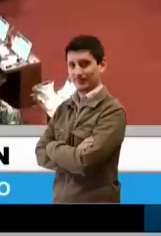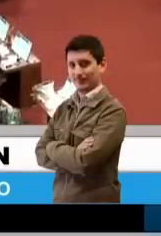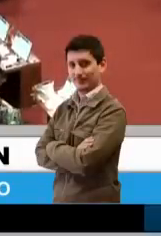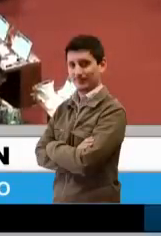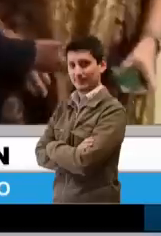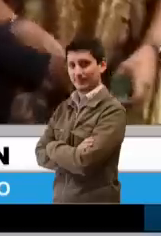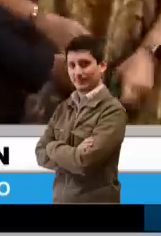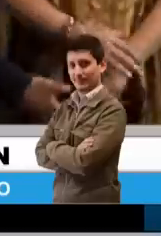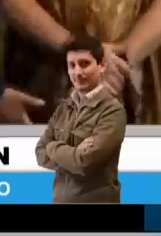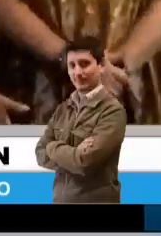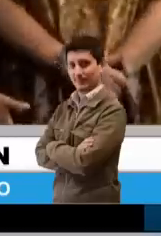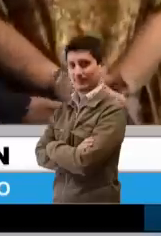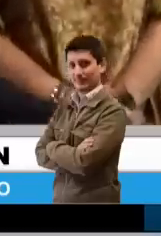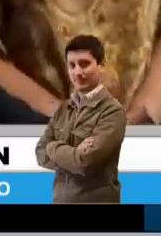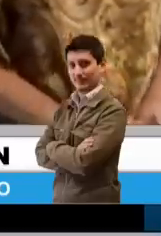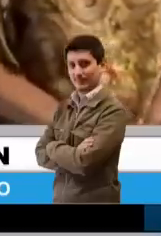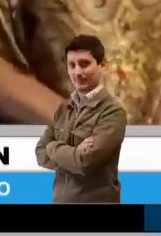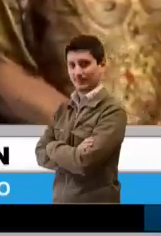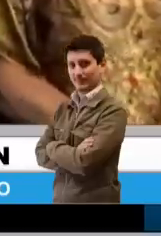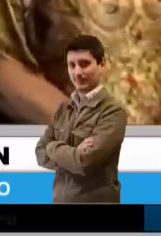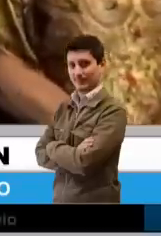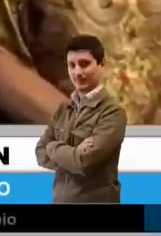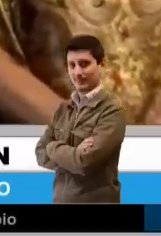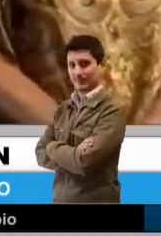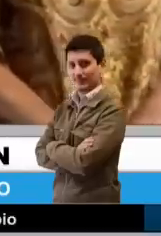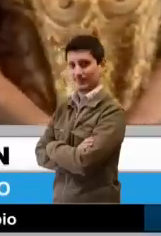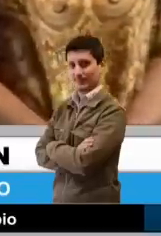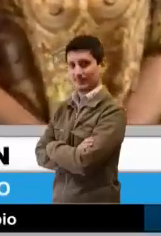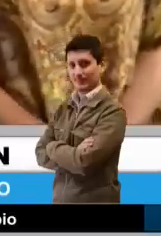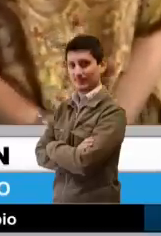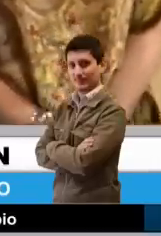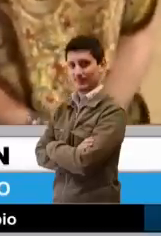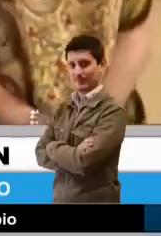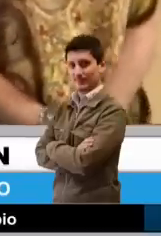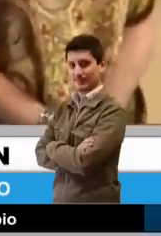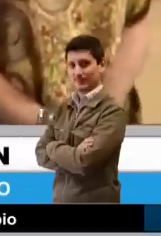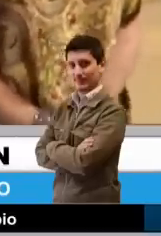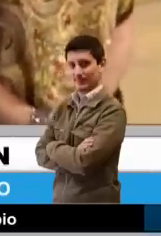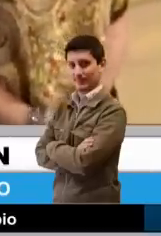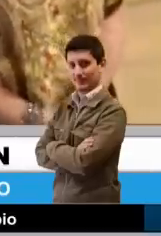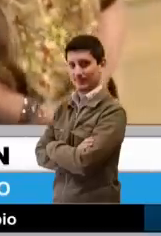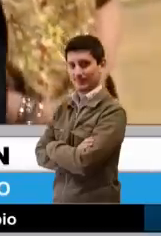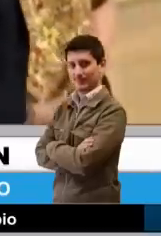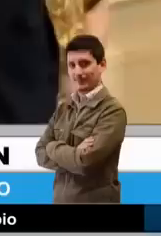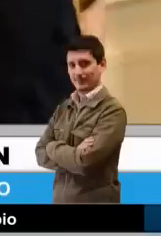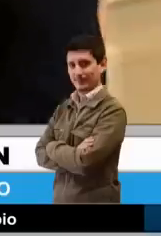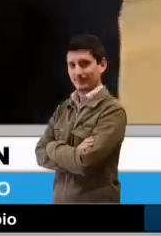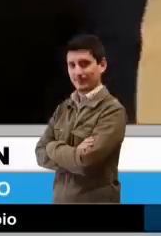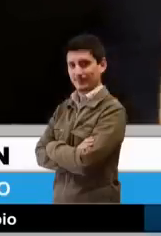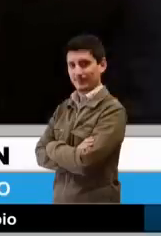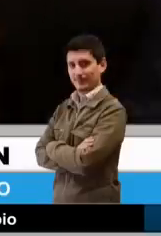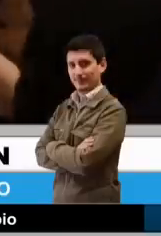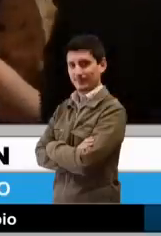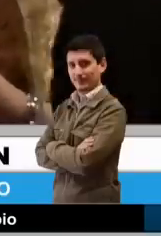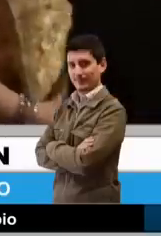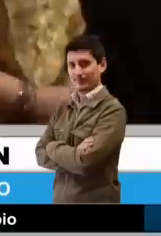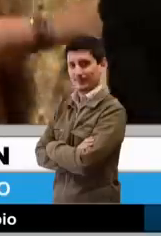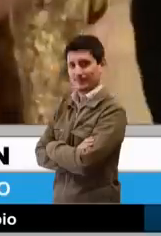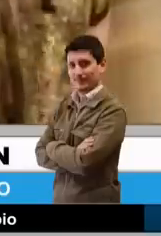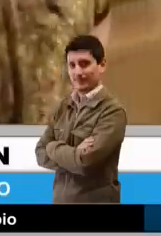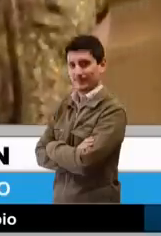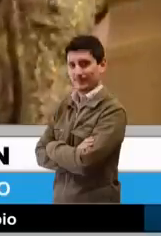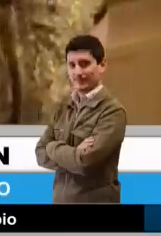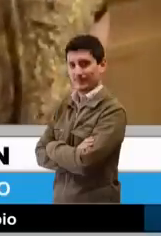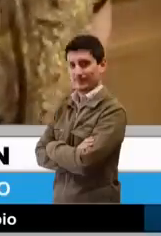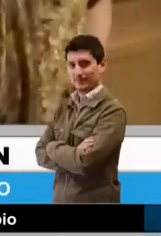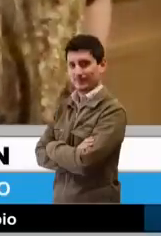en el comité político de hoy. Hoy día es un día muy importante en ese sentido. Hoy y mañana con el cambio de gabinete. Y